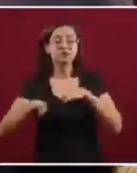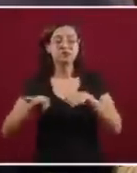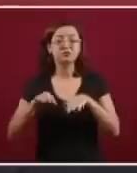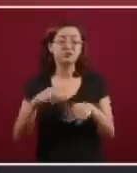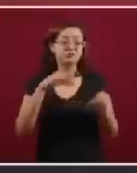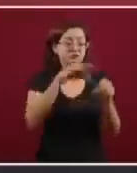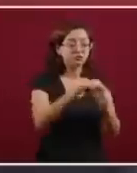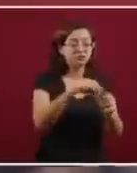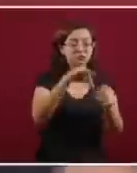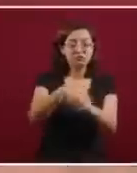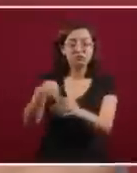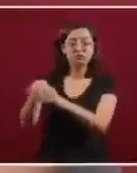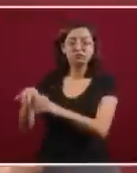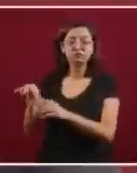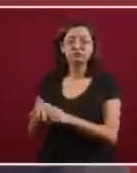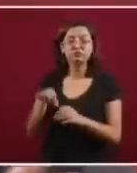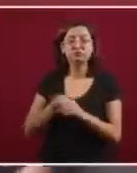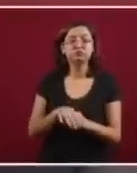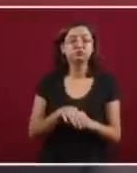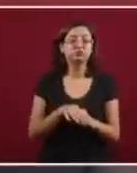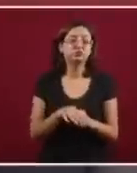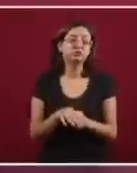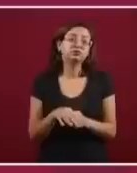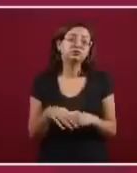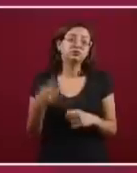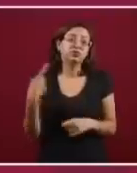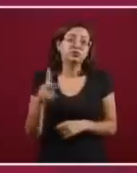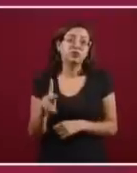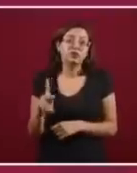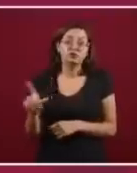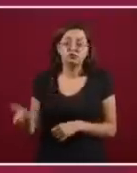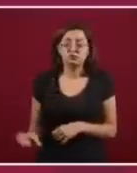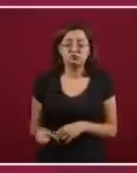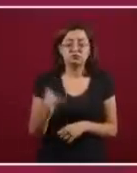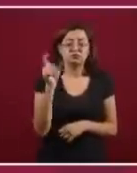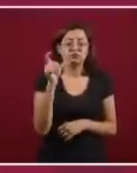botaban mostrando sus creencias